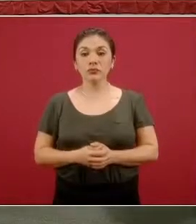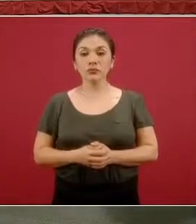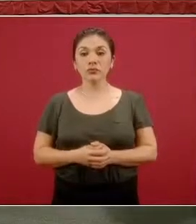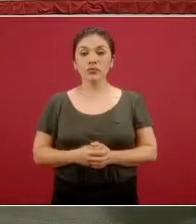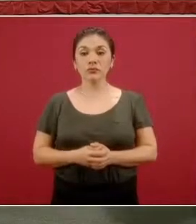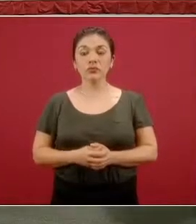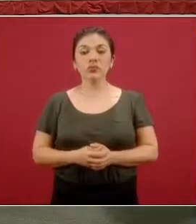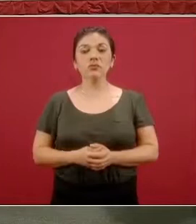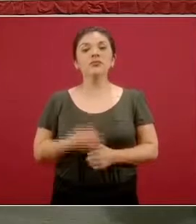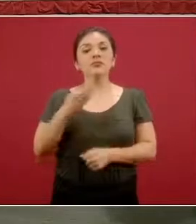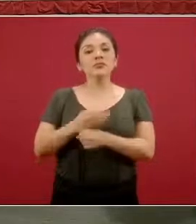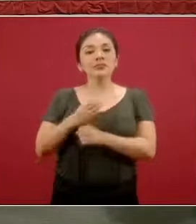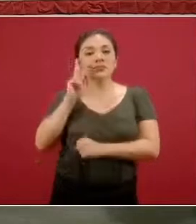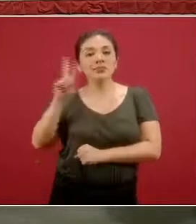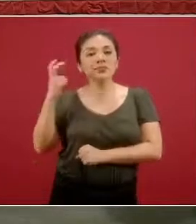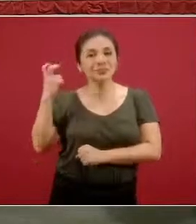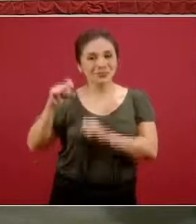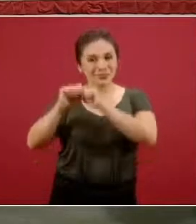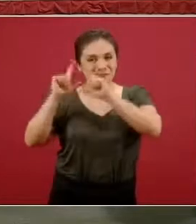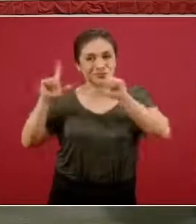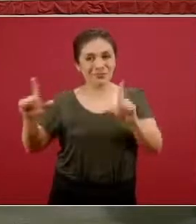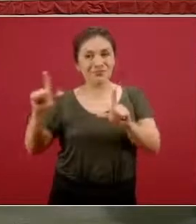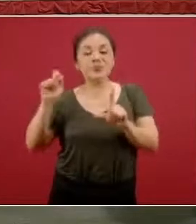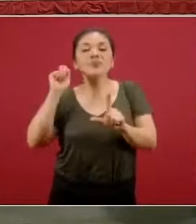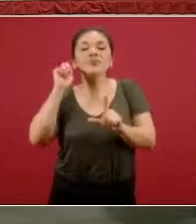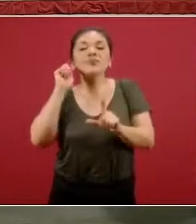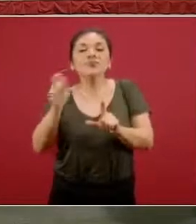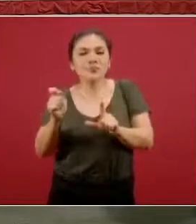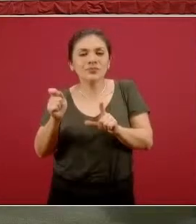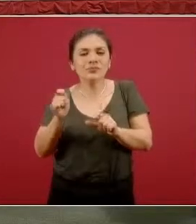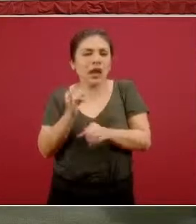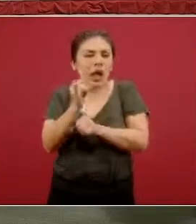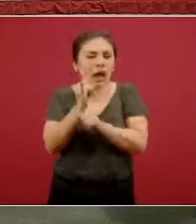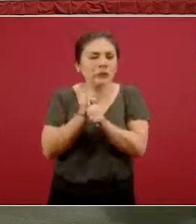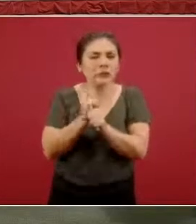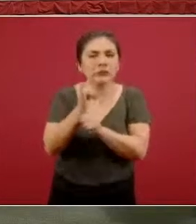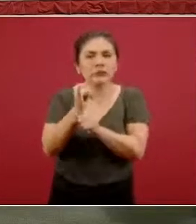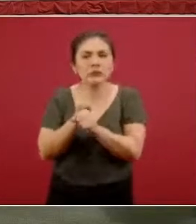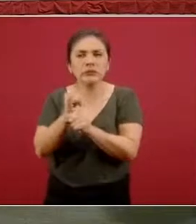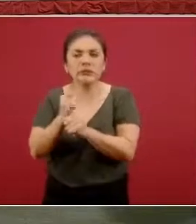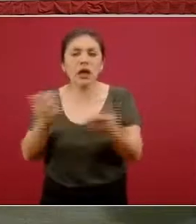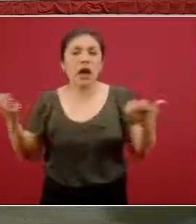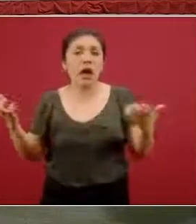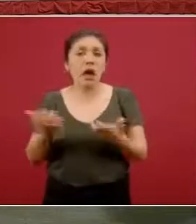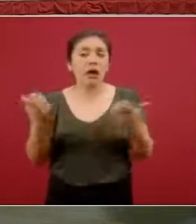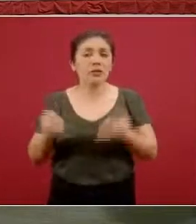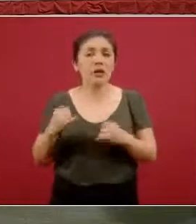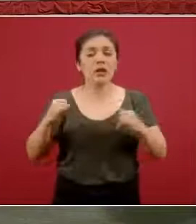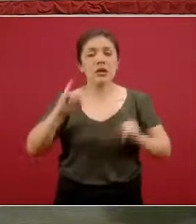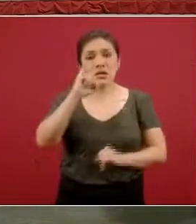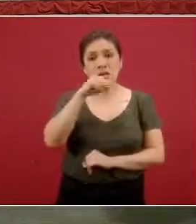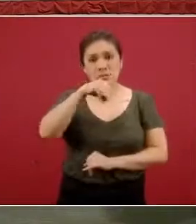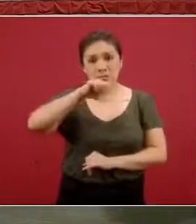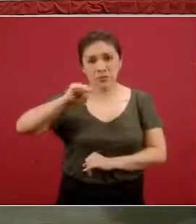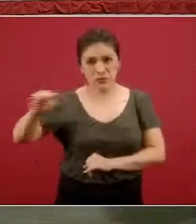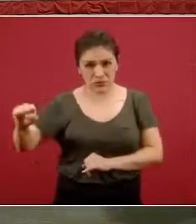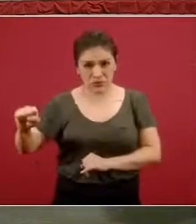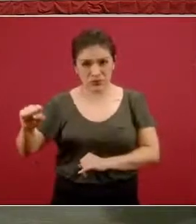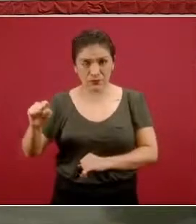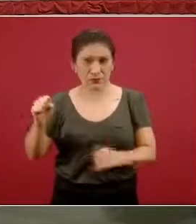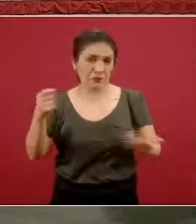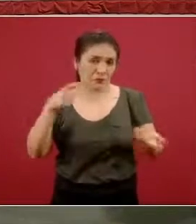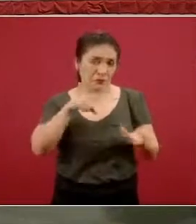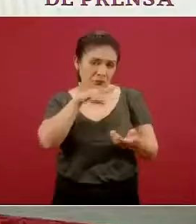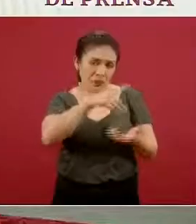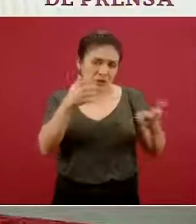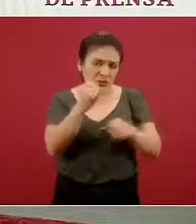Bien, en esta diapositiva es producto de una investigación que realizó el Instituto Mexicano del Seguro